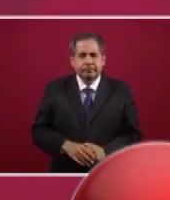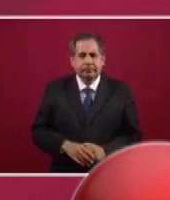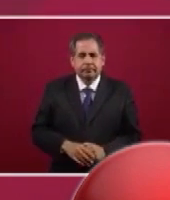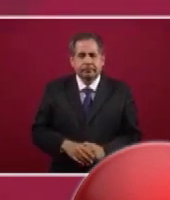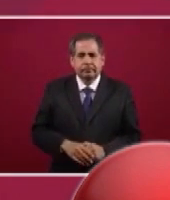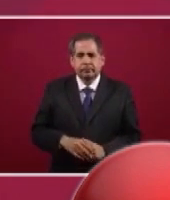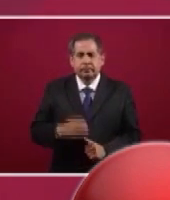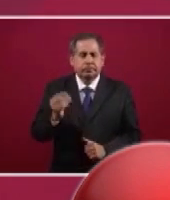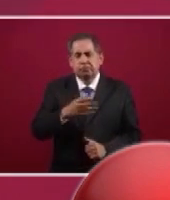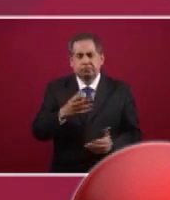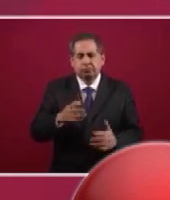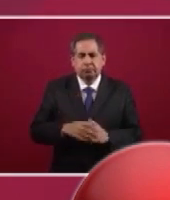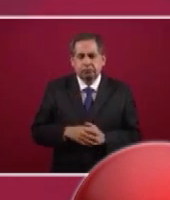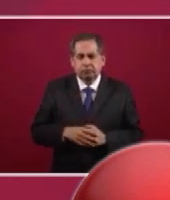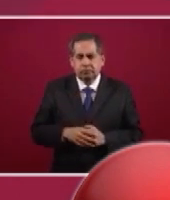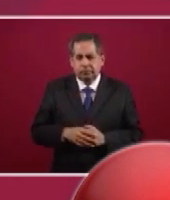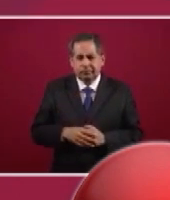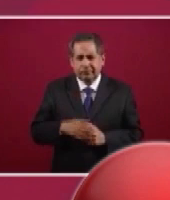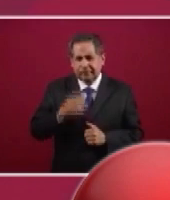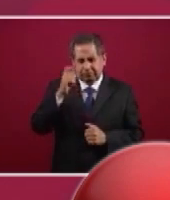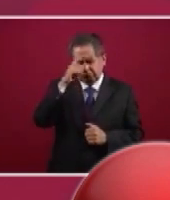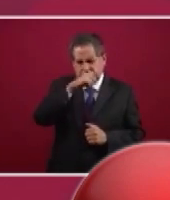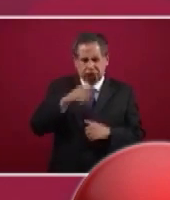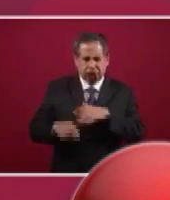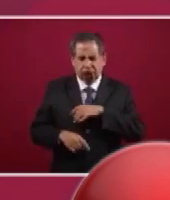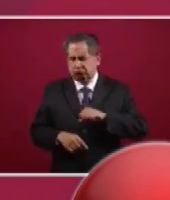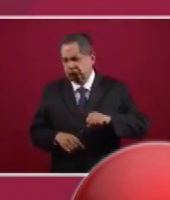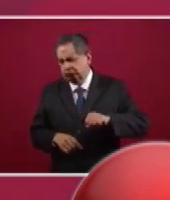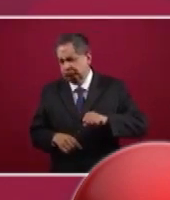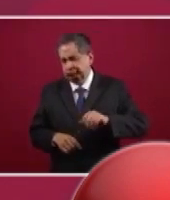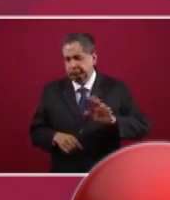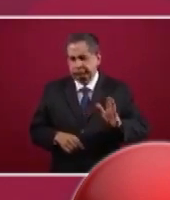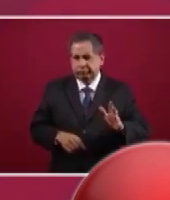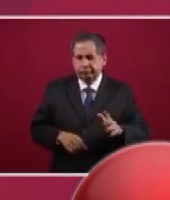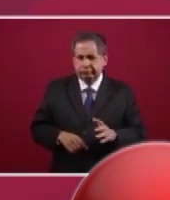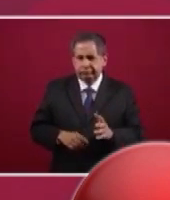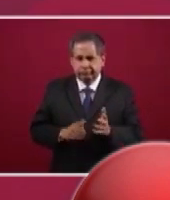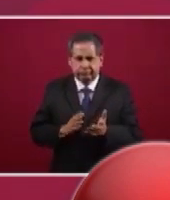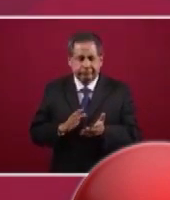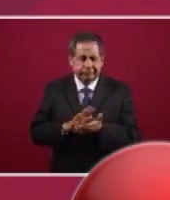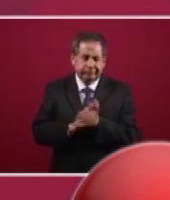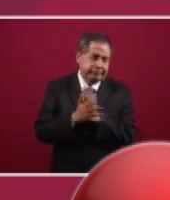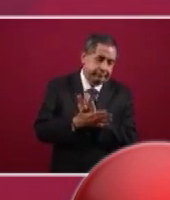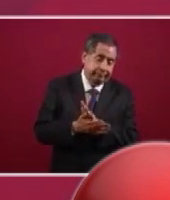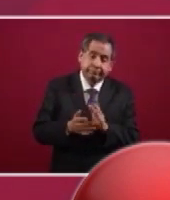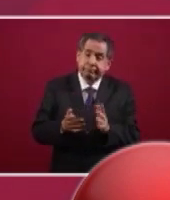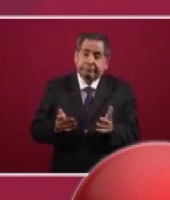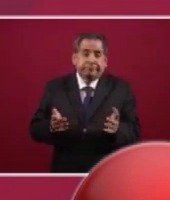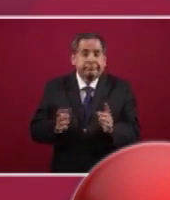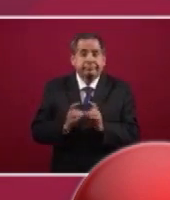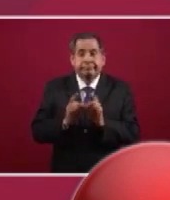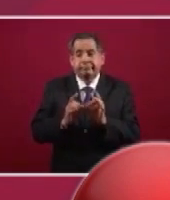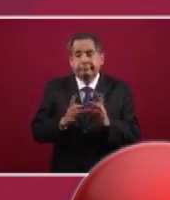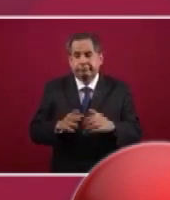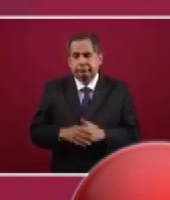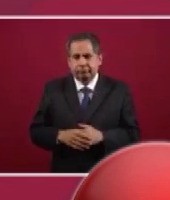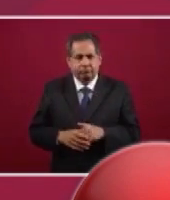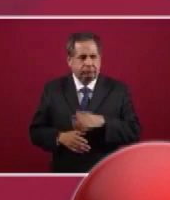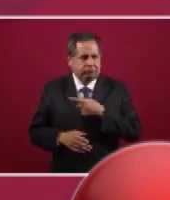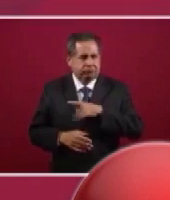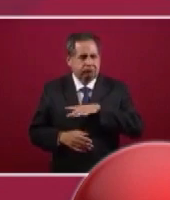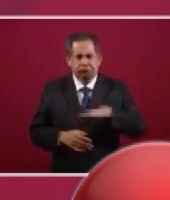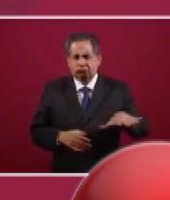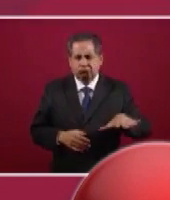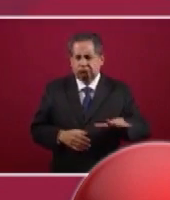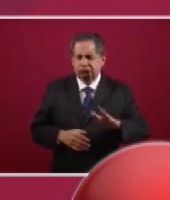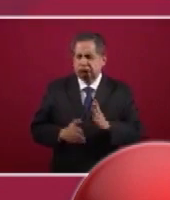Aun cuando dicen de que es muy difícil que la gente cambie o que no cambie, en